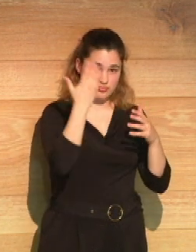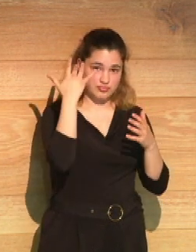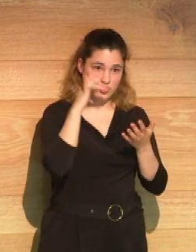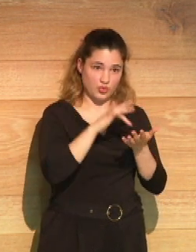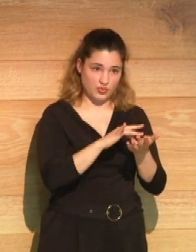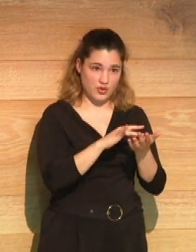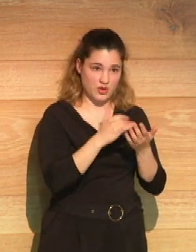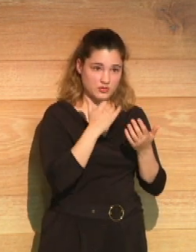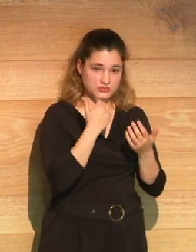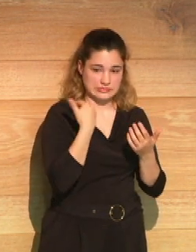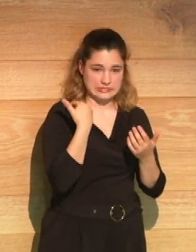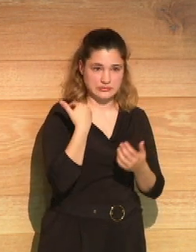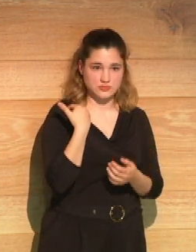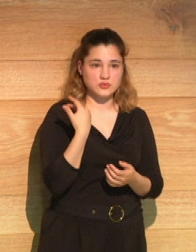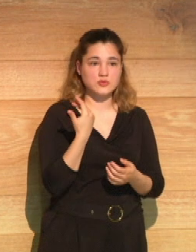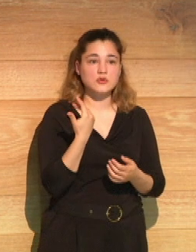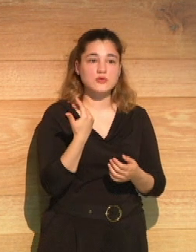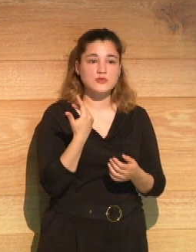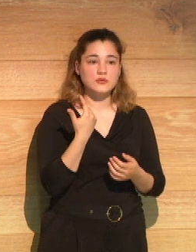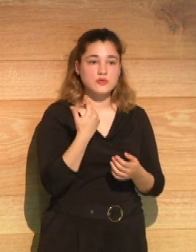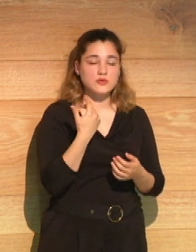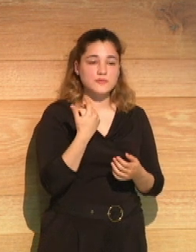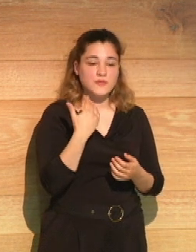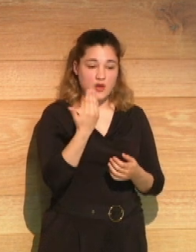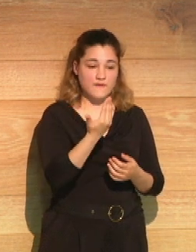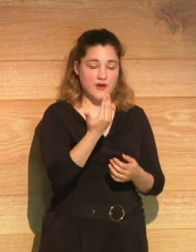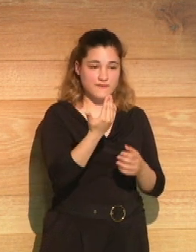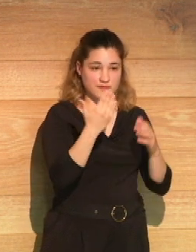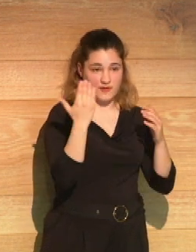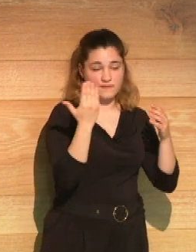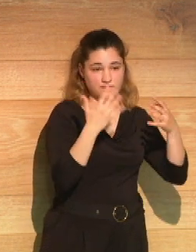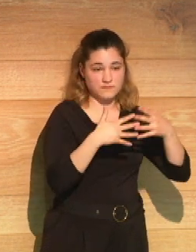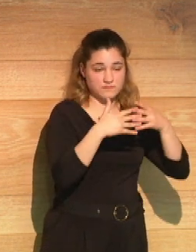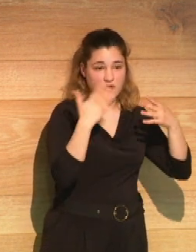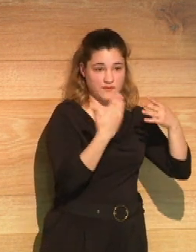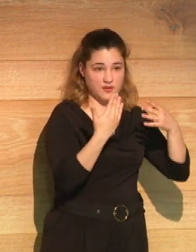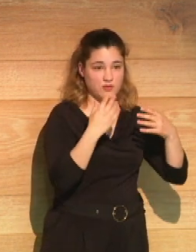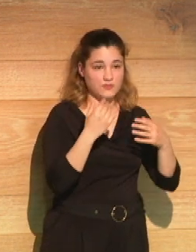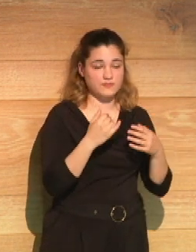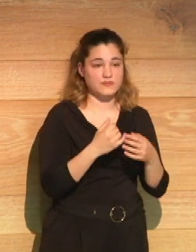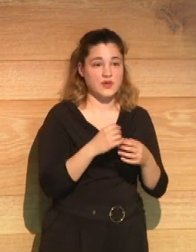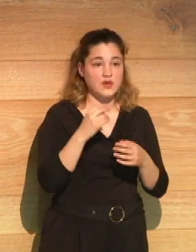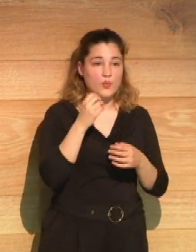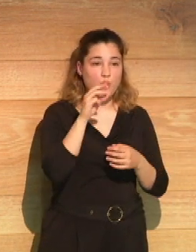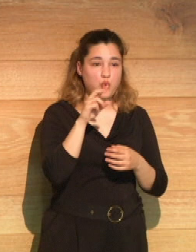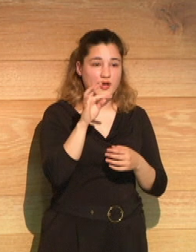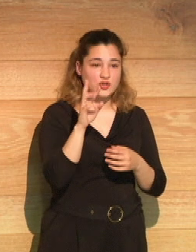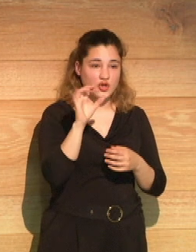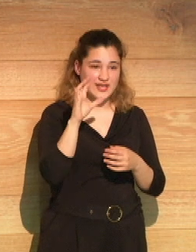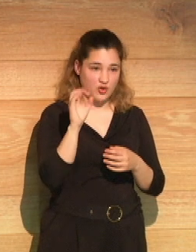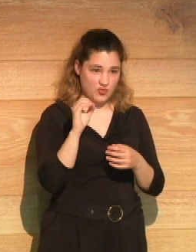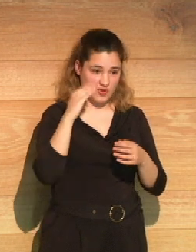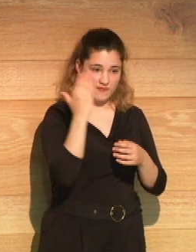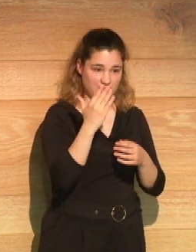que nos ha tocado muy de cerca ha sido las crisis que han atravesado los museos en Puerto Rico a través de los desastres